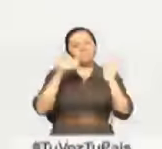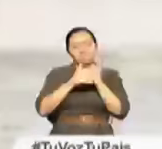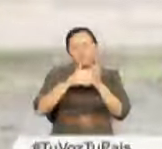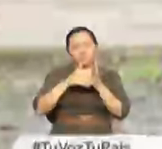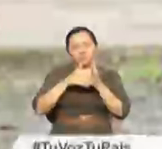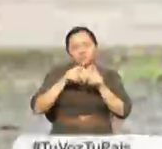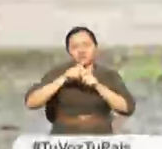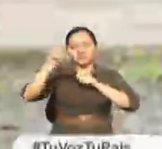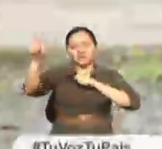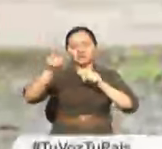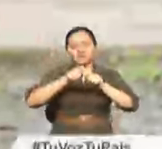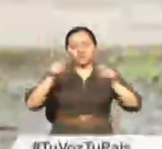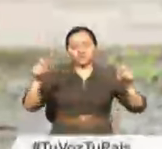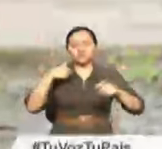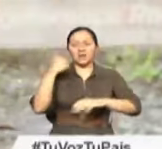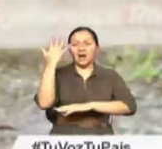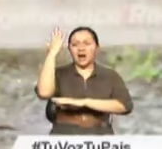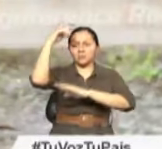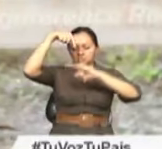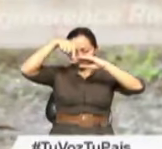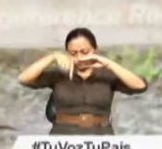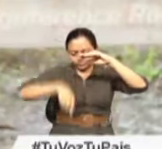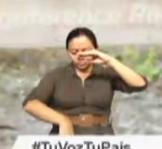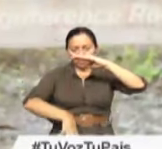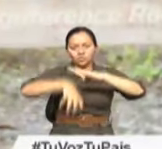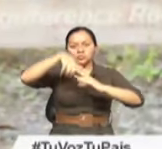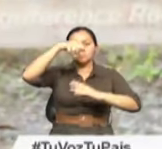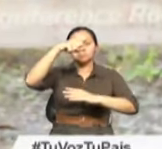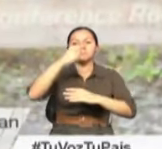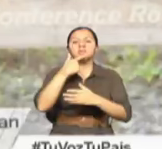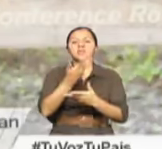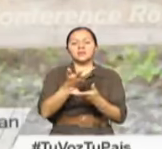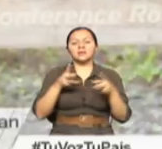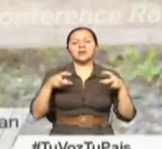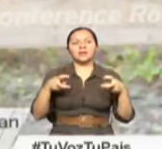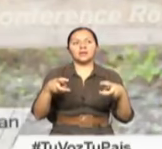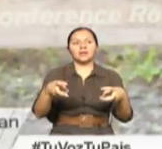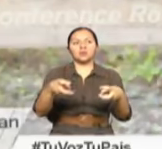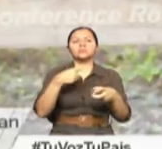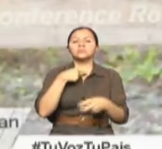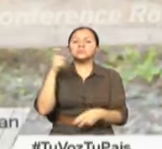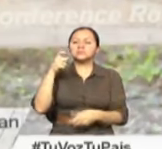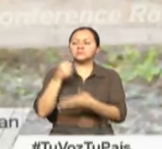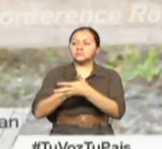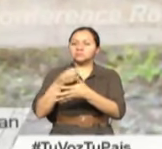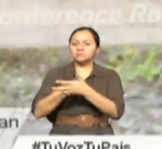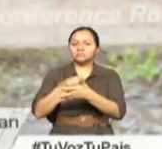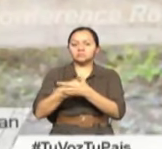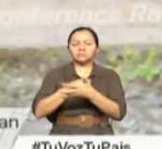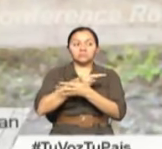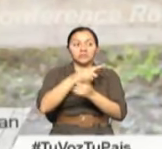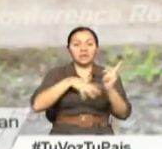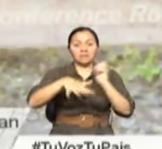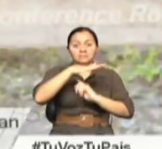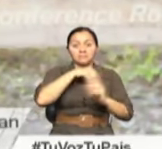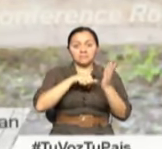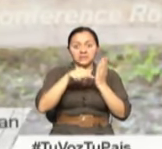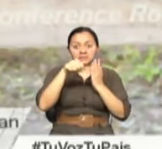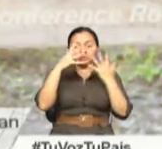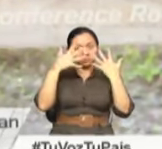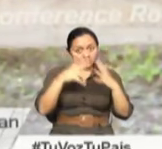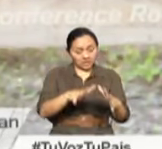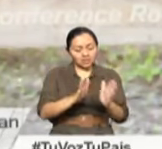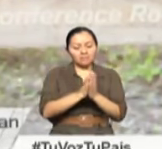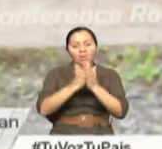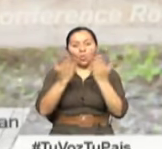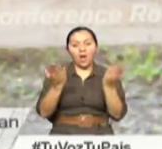manglar. Se ha venido luchando por este instructivo eh para que, o sea, se realicen mejores los trabajos en conjunto con todas las organizaciones, con